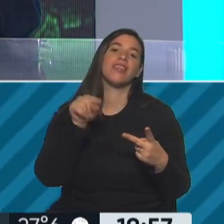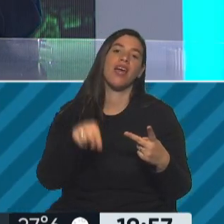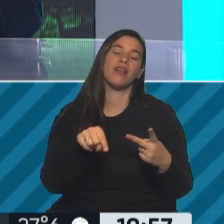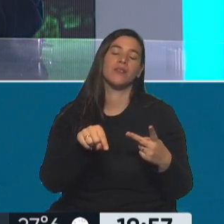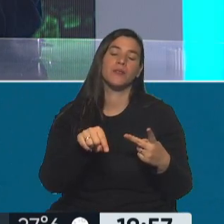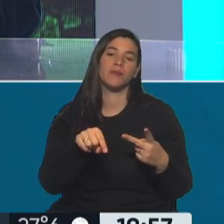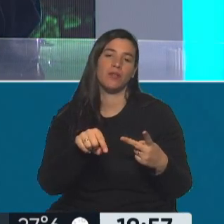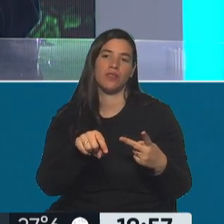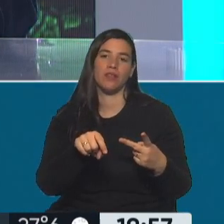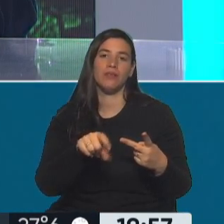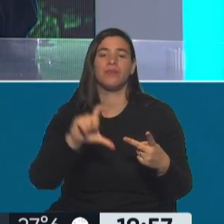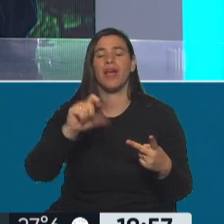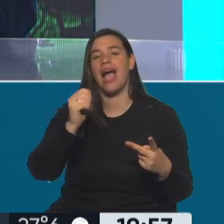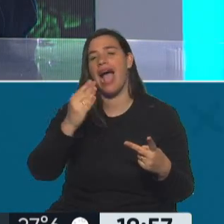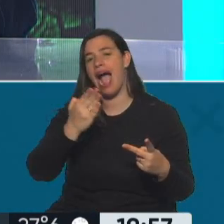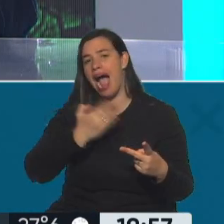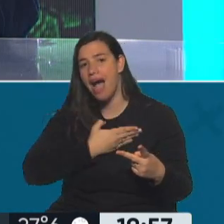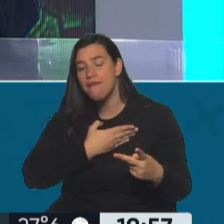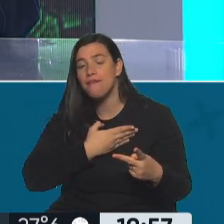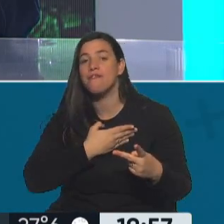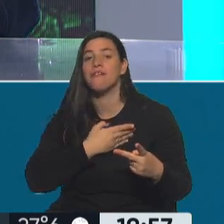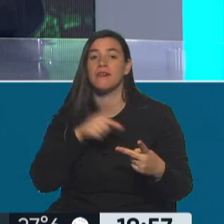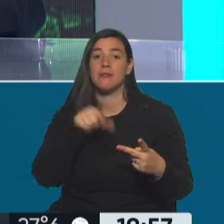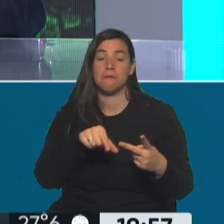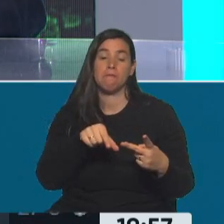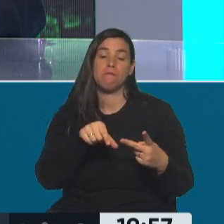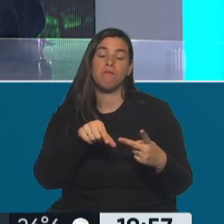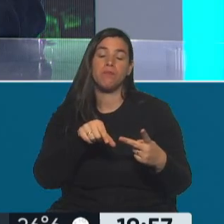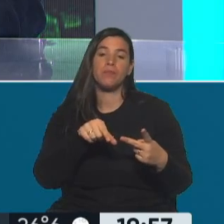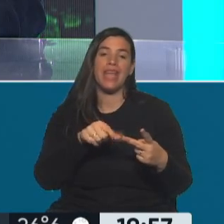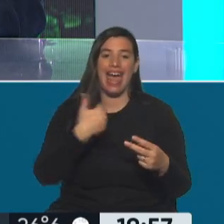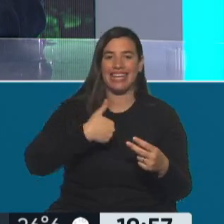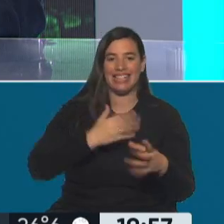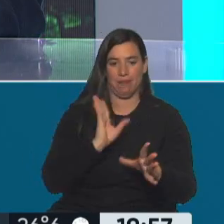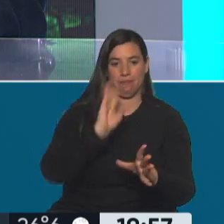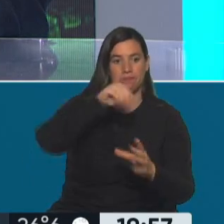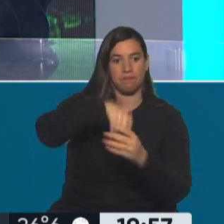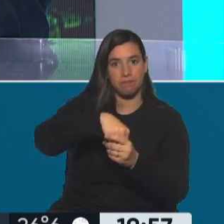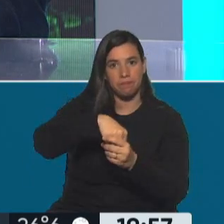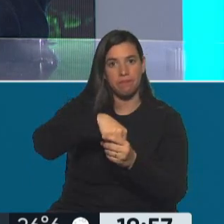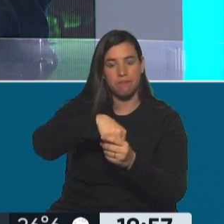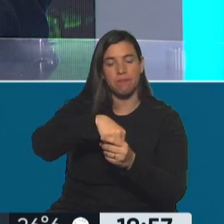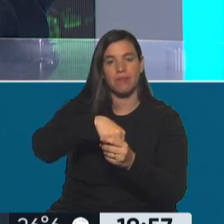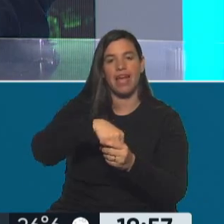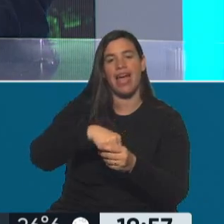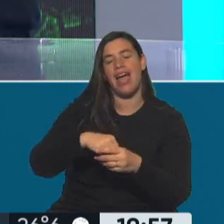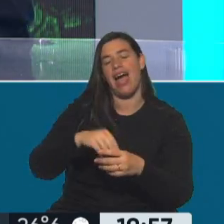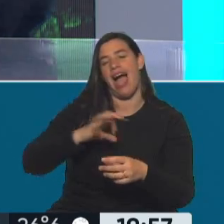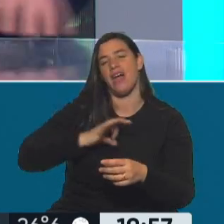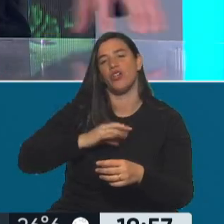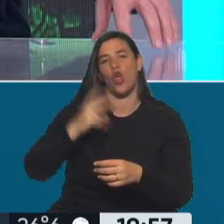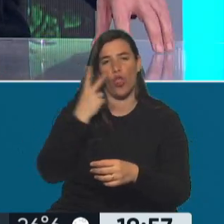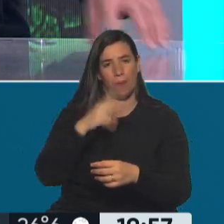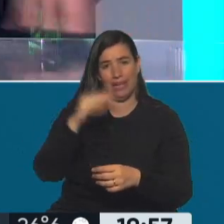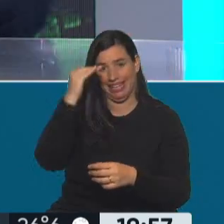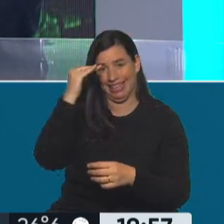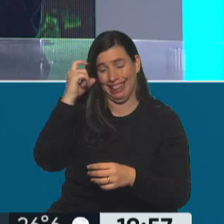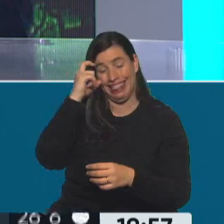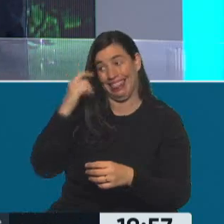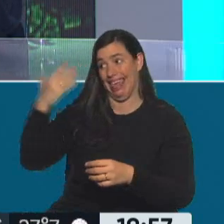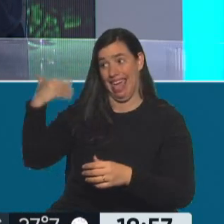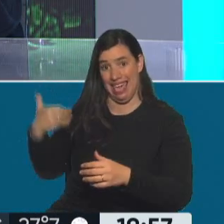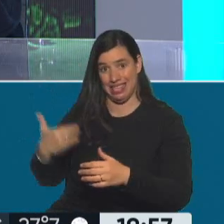tiene algunas cosas que vale la pena prestar atención. La primera es la posibilidad de pagar con yuanes. Vivimos en una